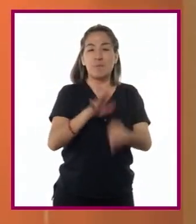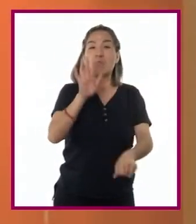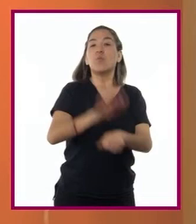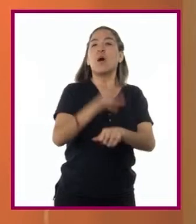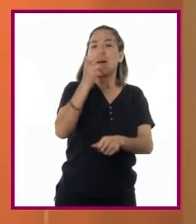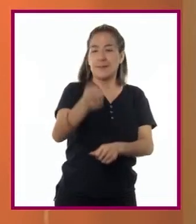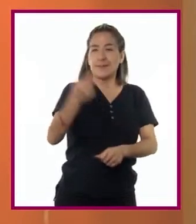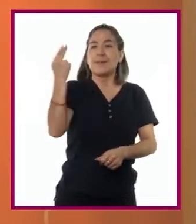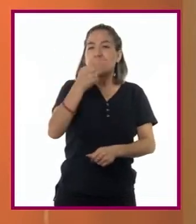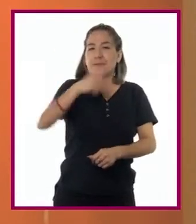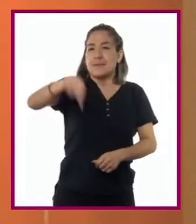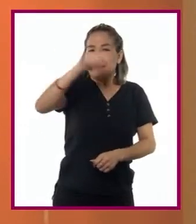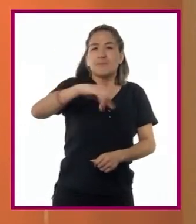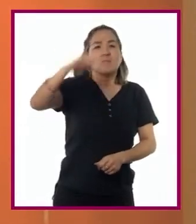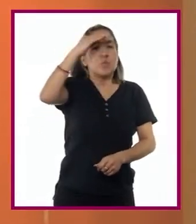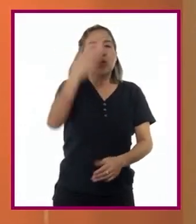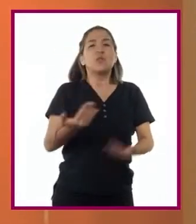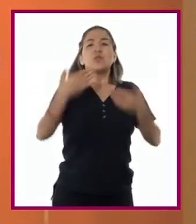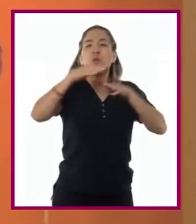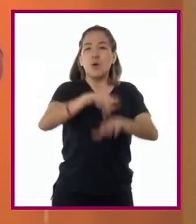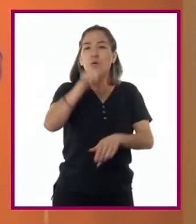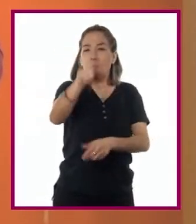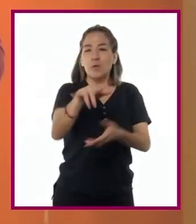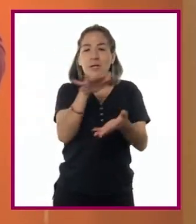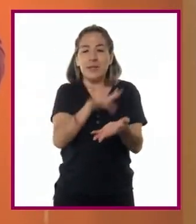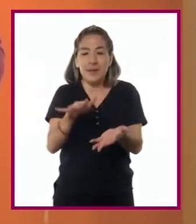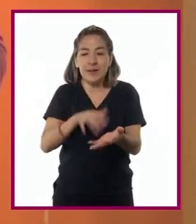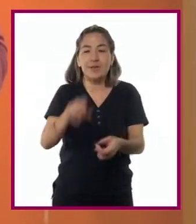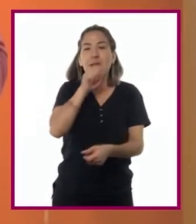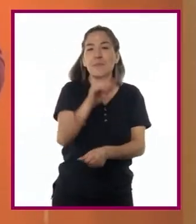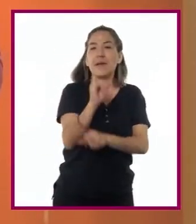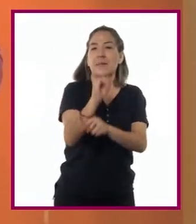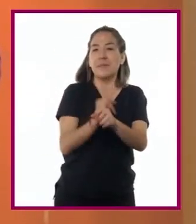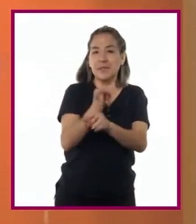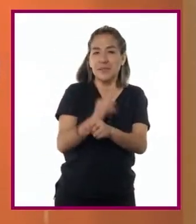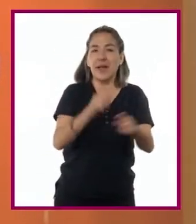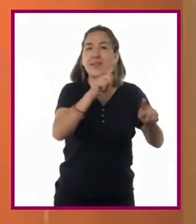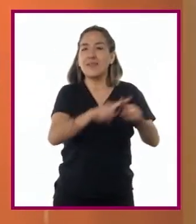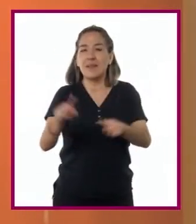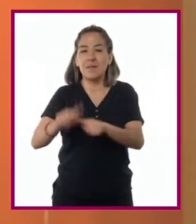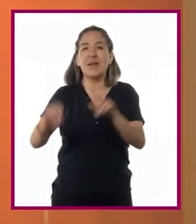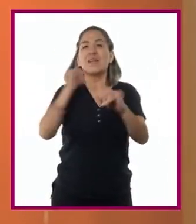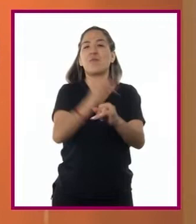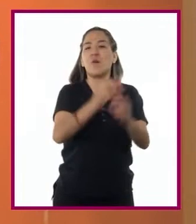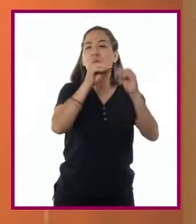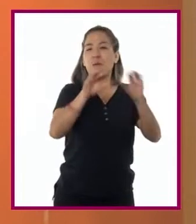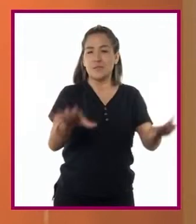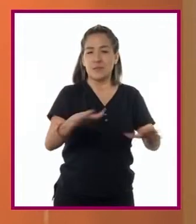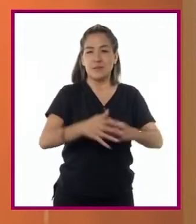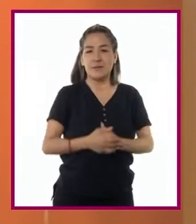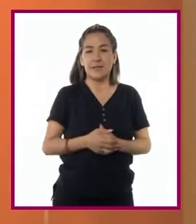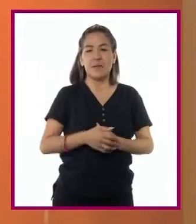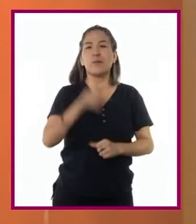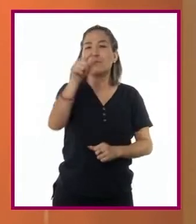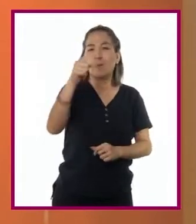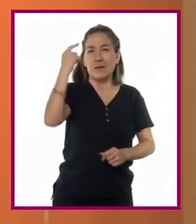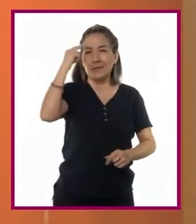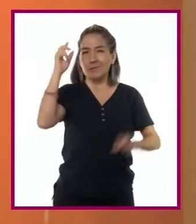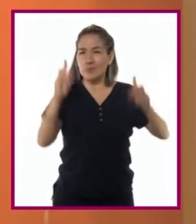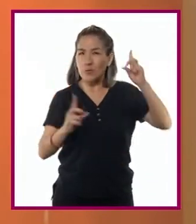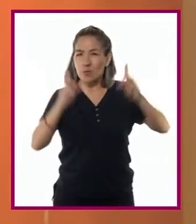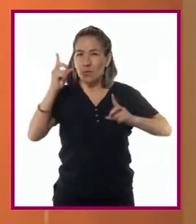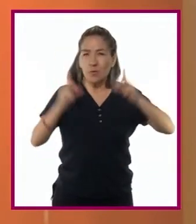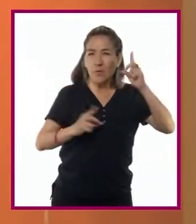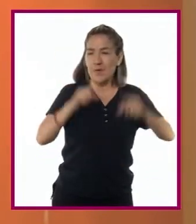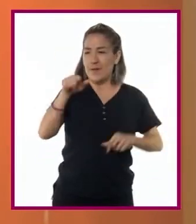es necesario reflexionar sobre lo que leen e investigar en distintas fuentes de información, poner en duda lo que